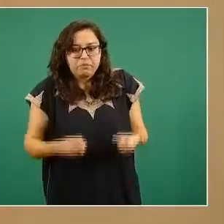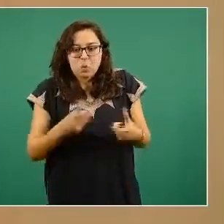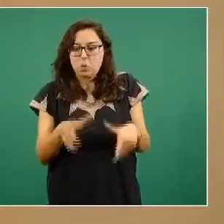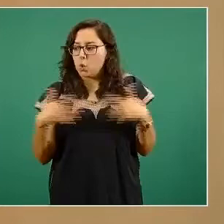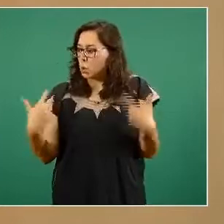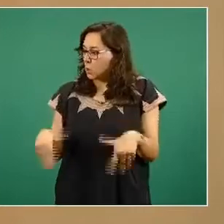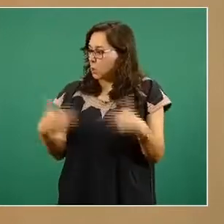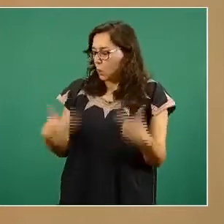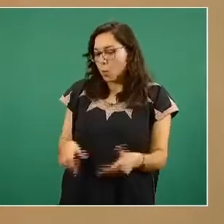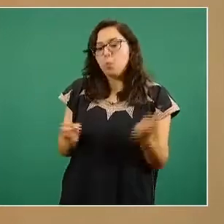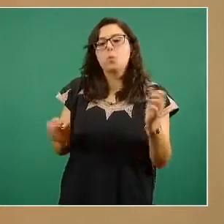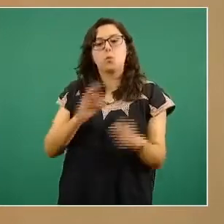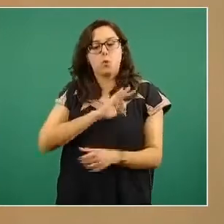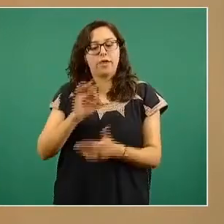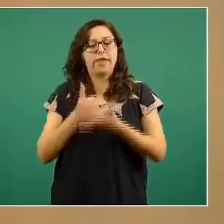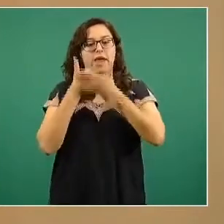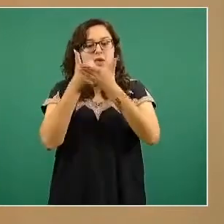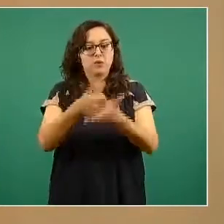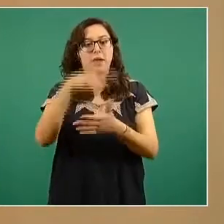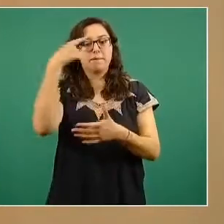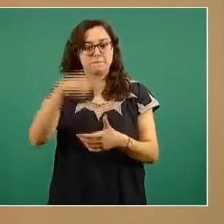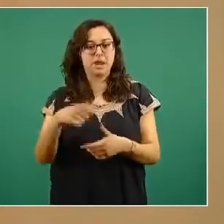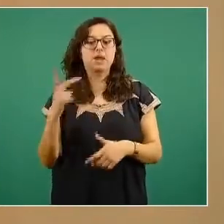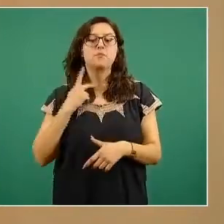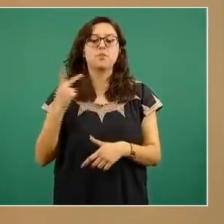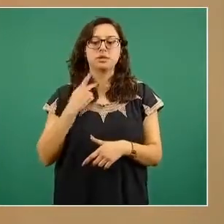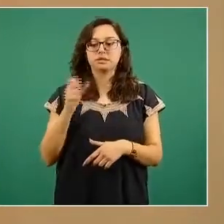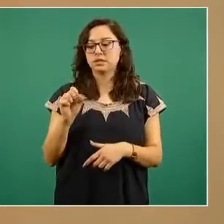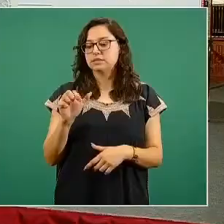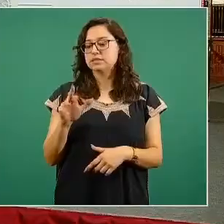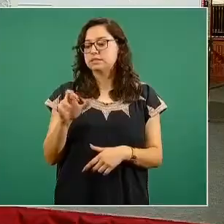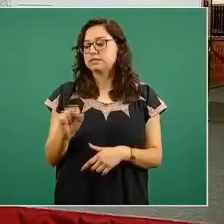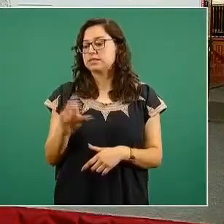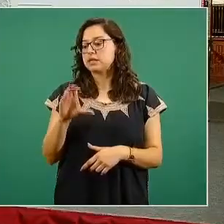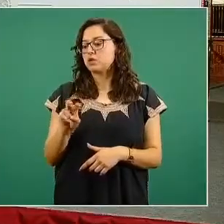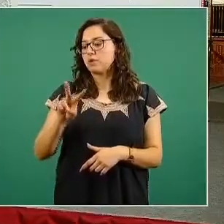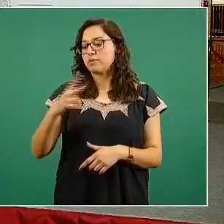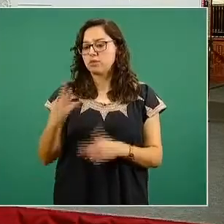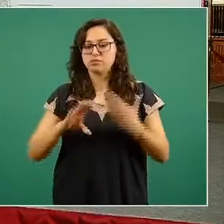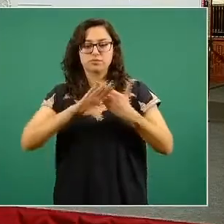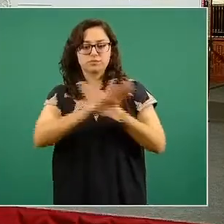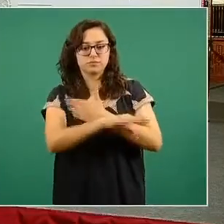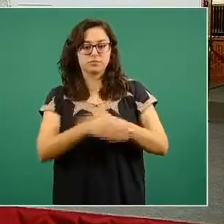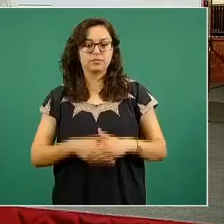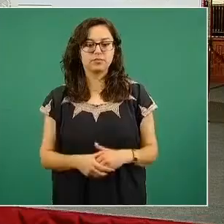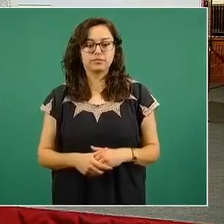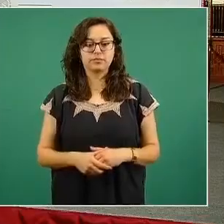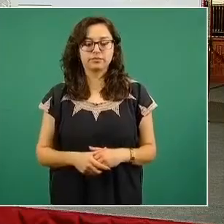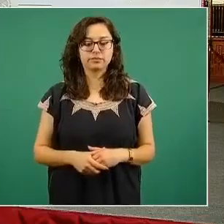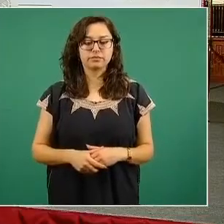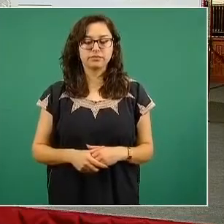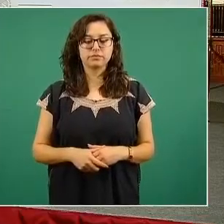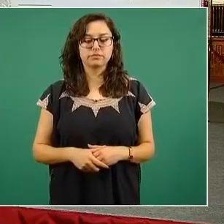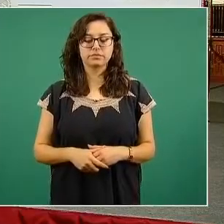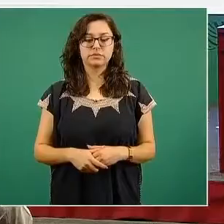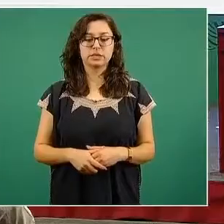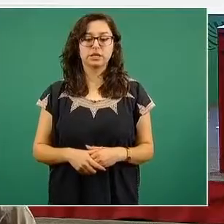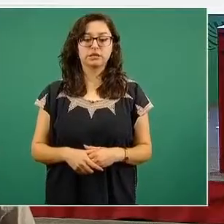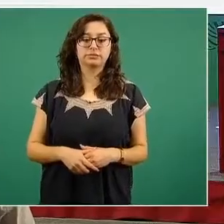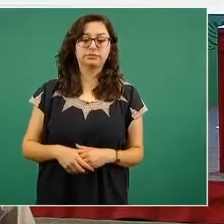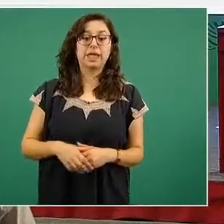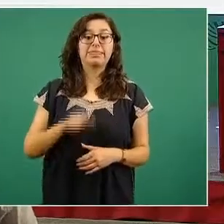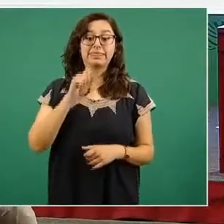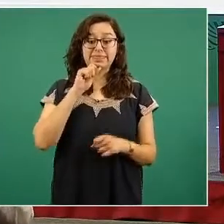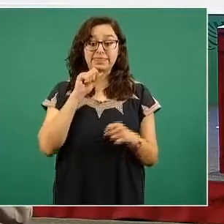establecer la Política Nacional de Vacunación contra el virus SARS-CoV-2. Nuestro programa toma en cuenta recomendaciones